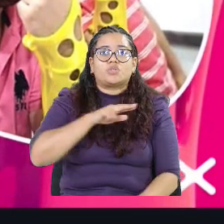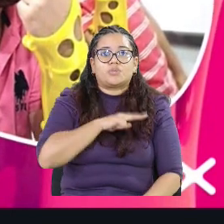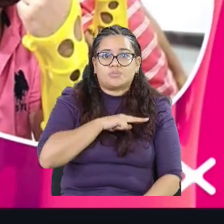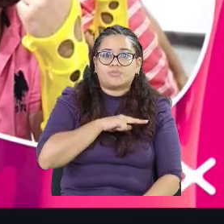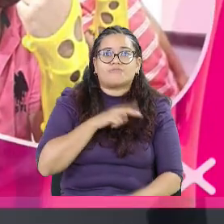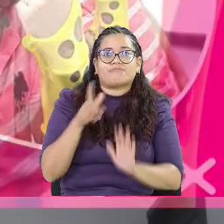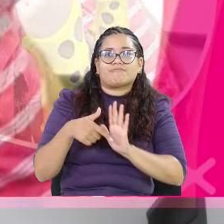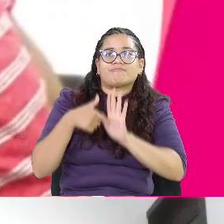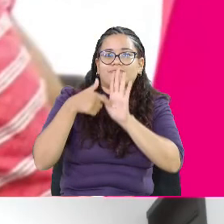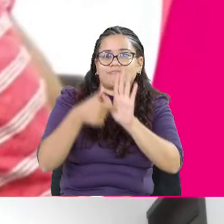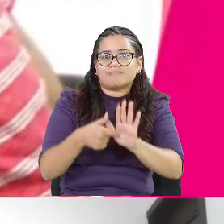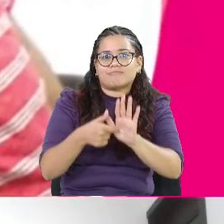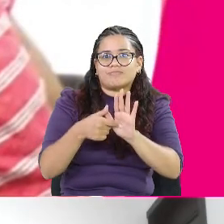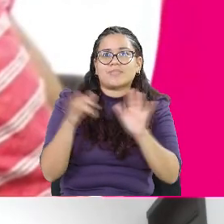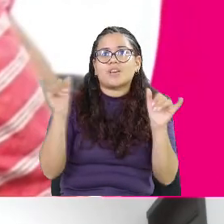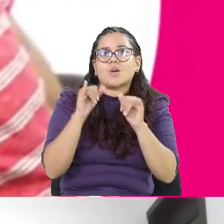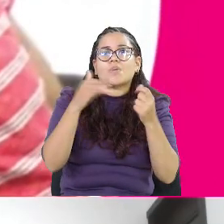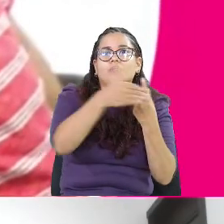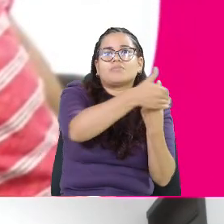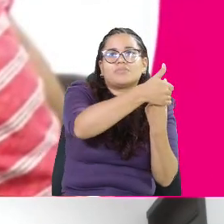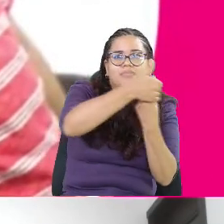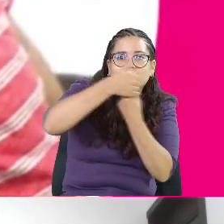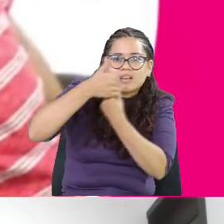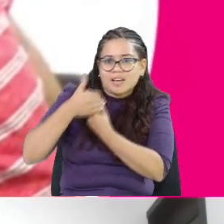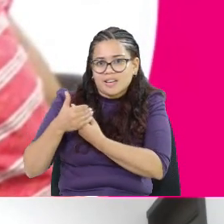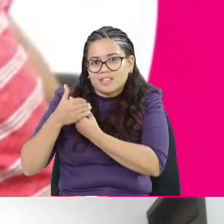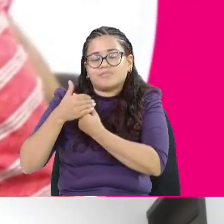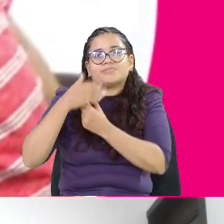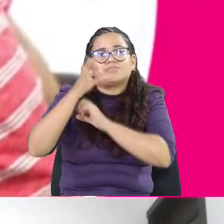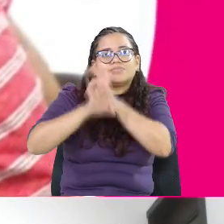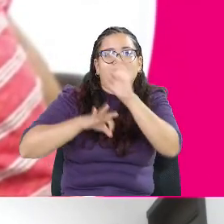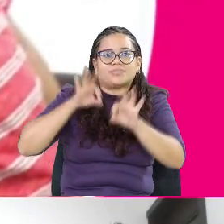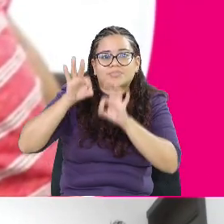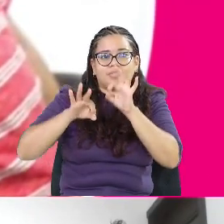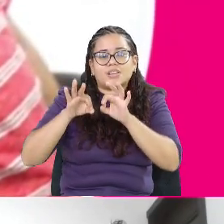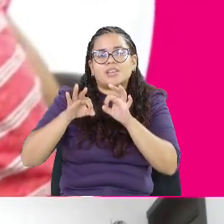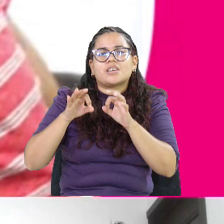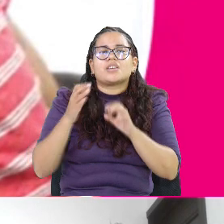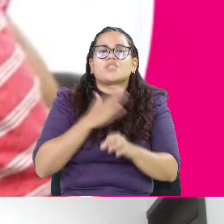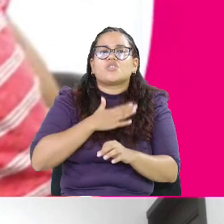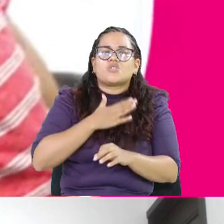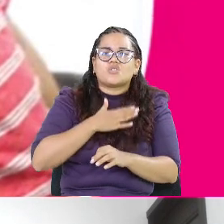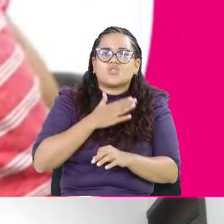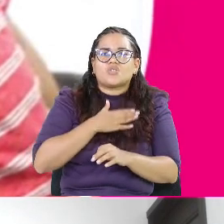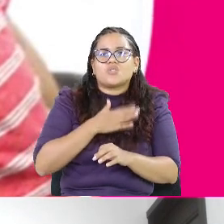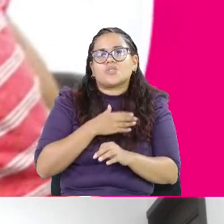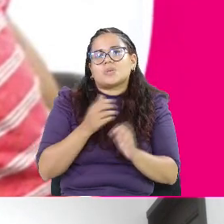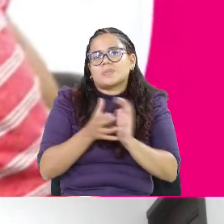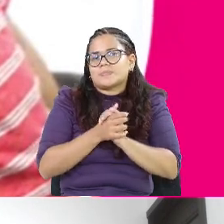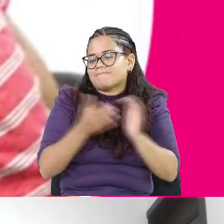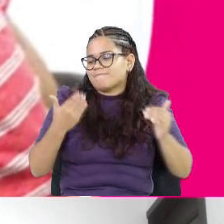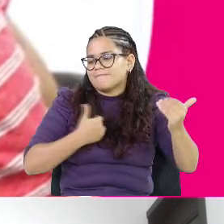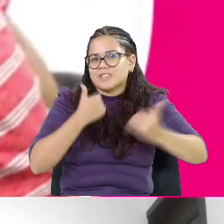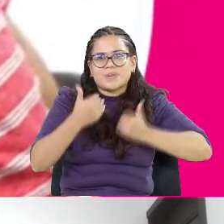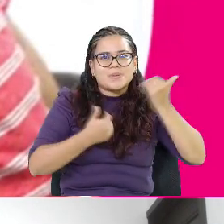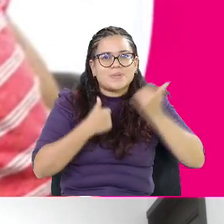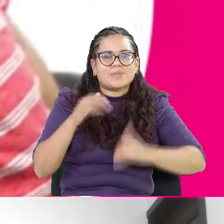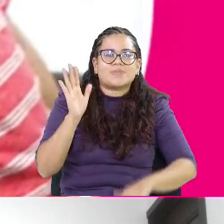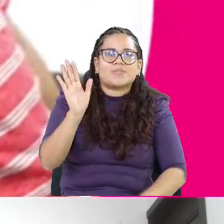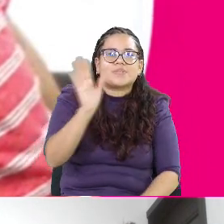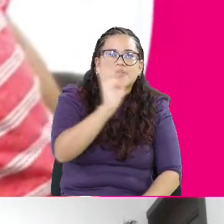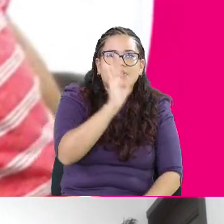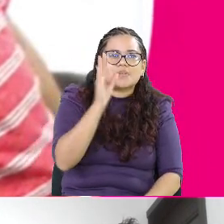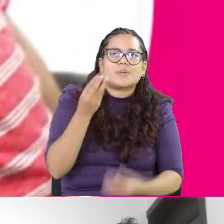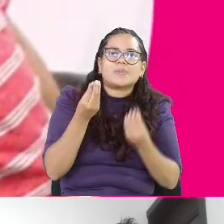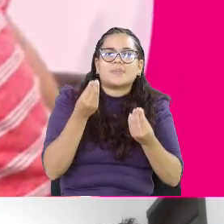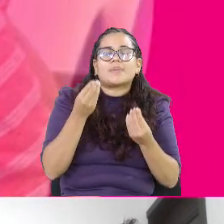ExoIdentify, somos protección mientras eres tú y me alegra mucho tener este tiempo con ustedes, poder comentarles